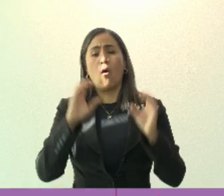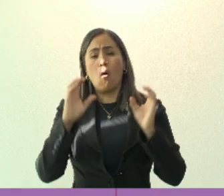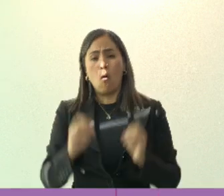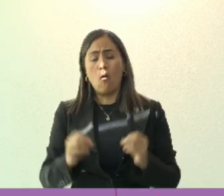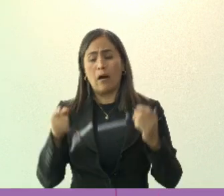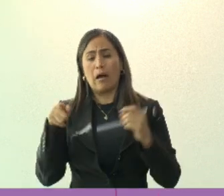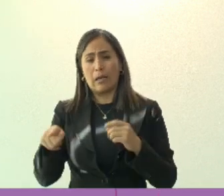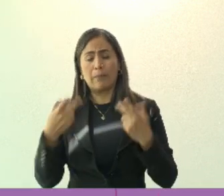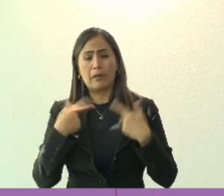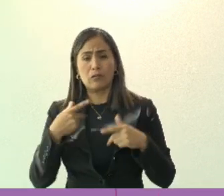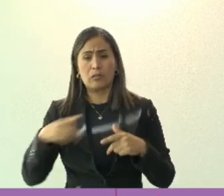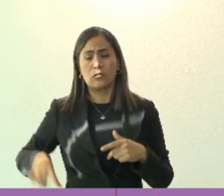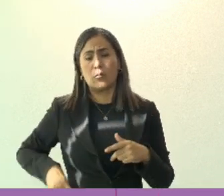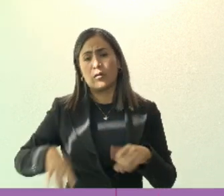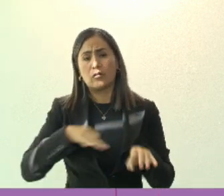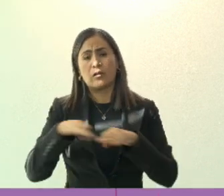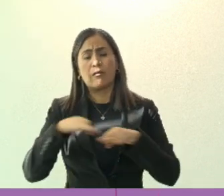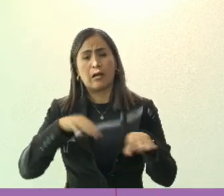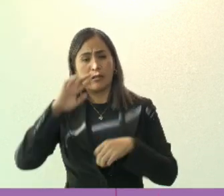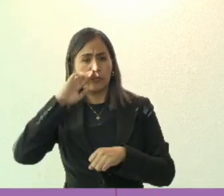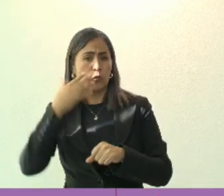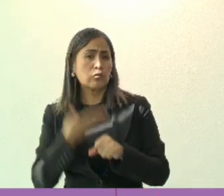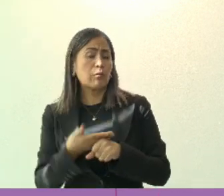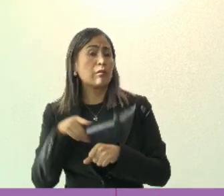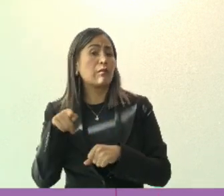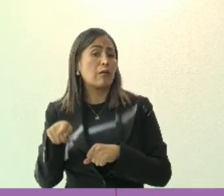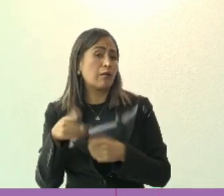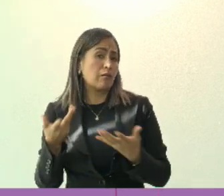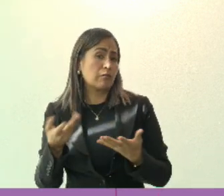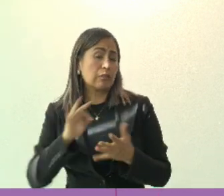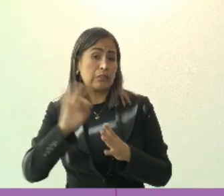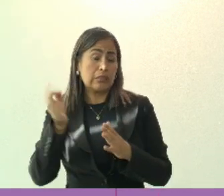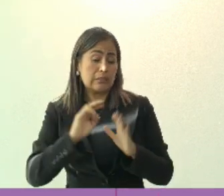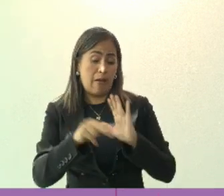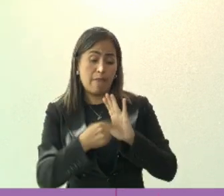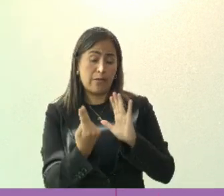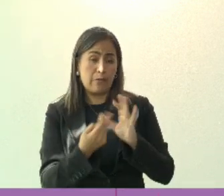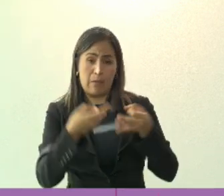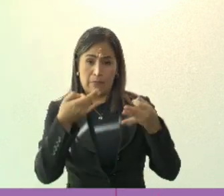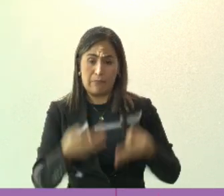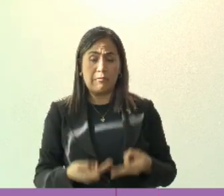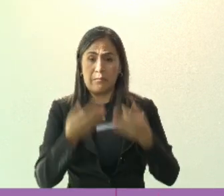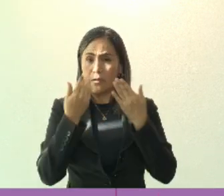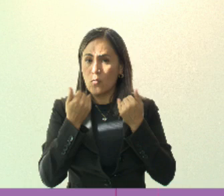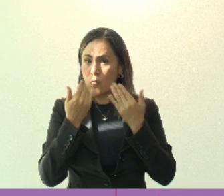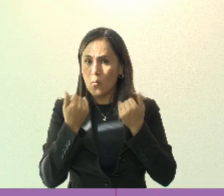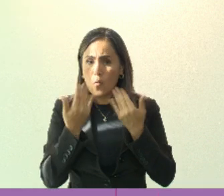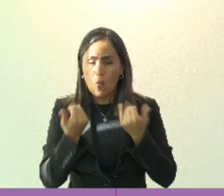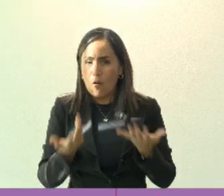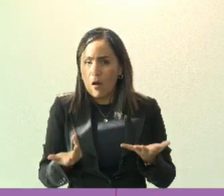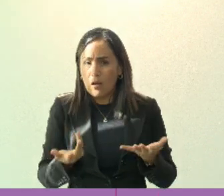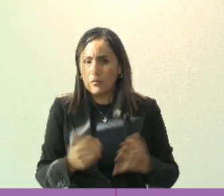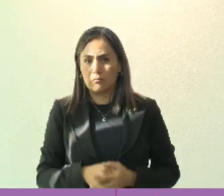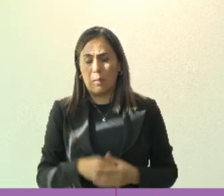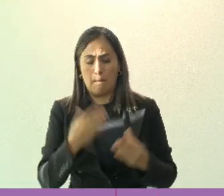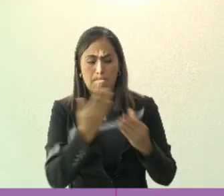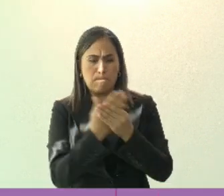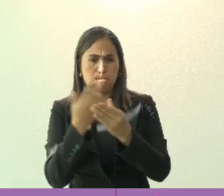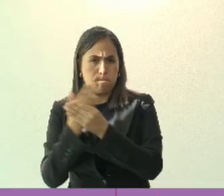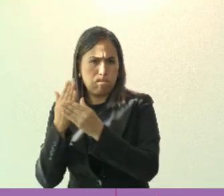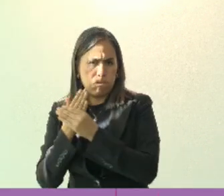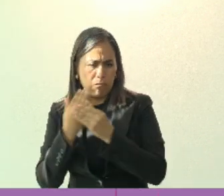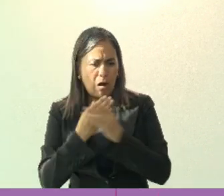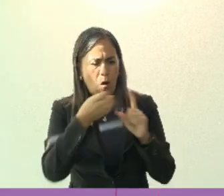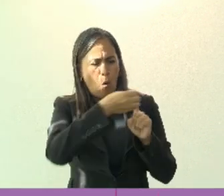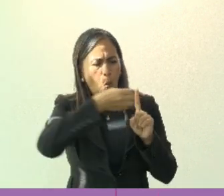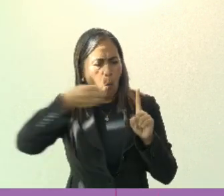responsabilidades de los servidores públicos, ¿qué nos podría suceder? Si no tenemos adecuadamente integrado un expediente, si